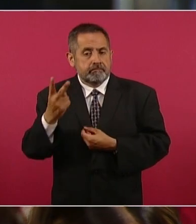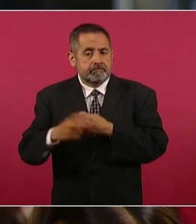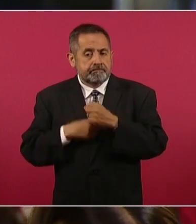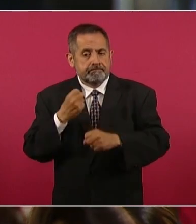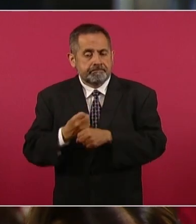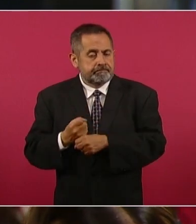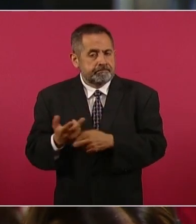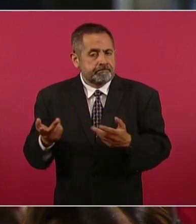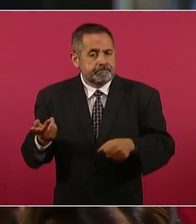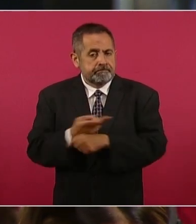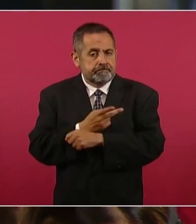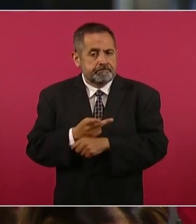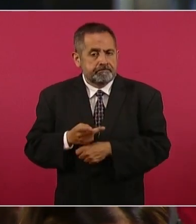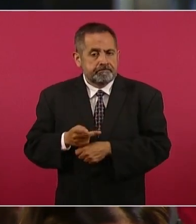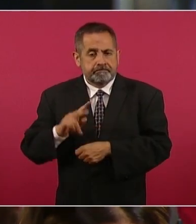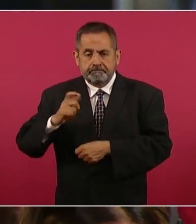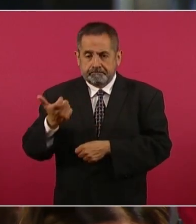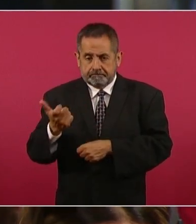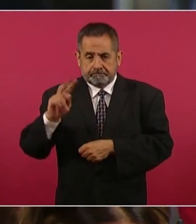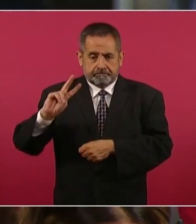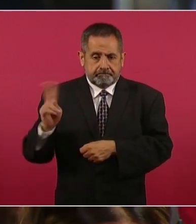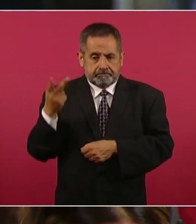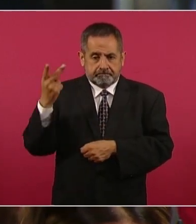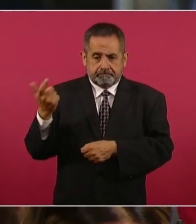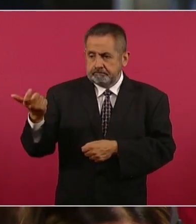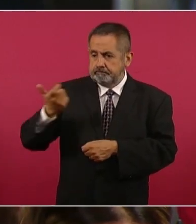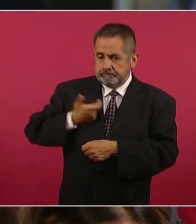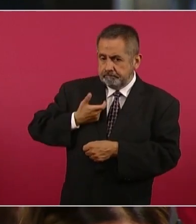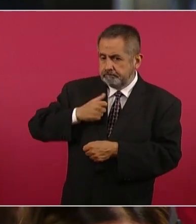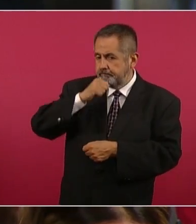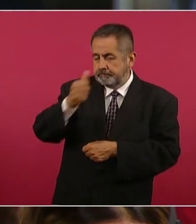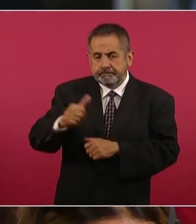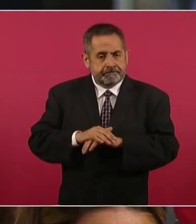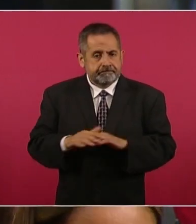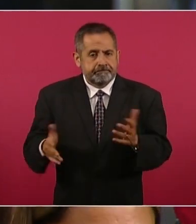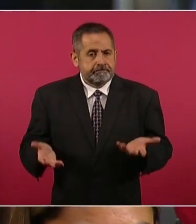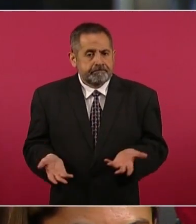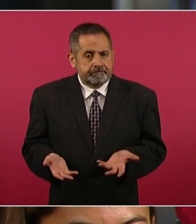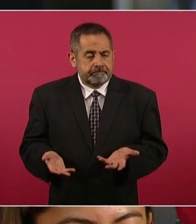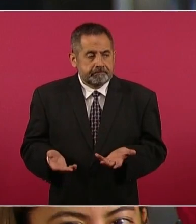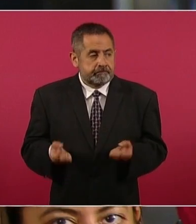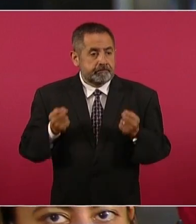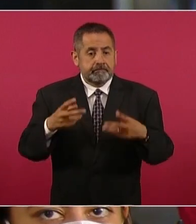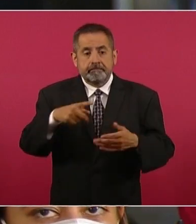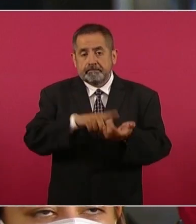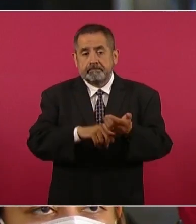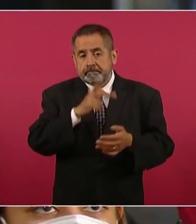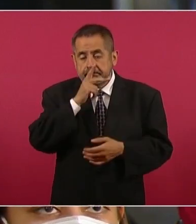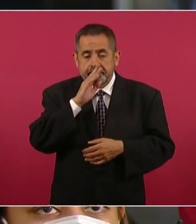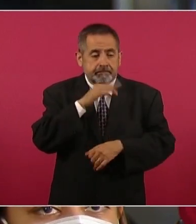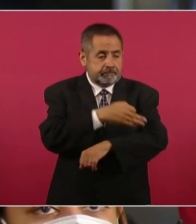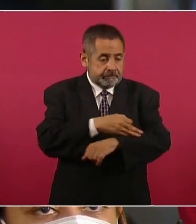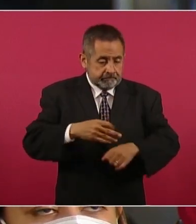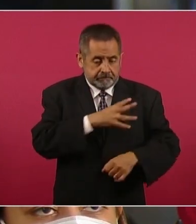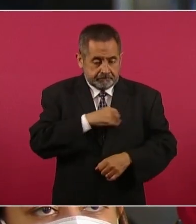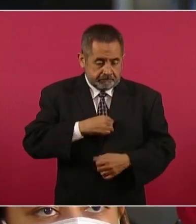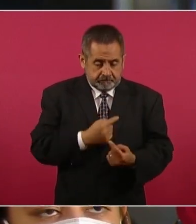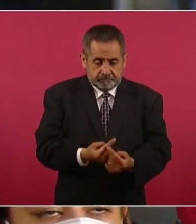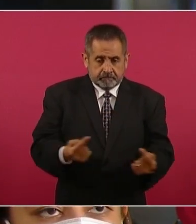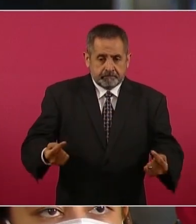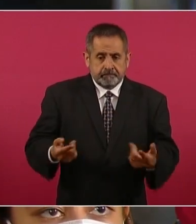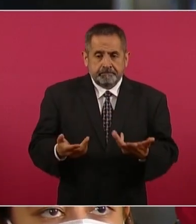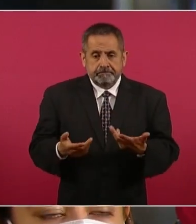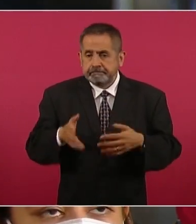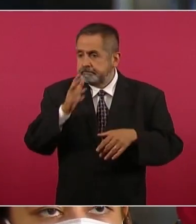y no se les ha reembolsado absolutamente nada, presidente. Y hay padres de familia que tienen niños pequeños que no